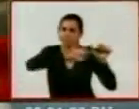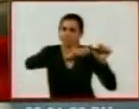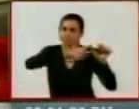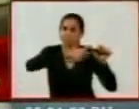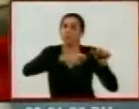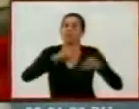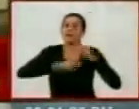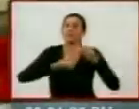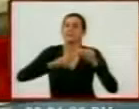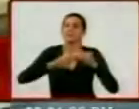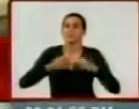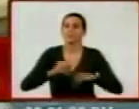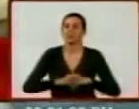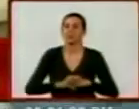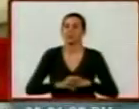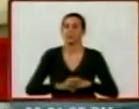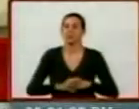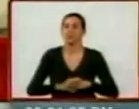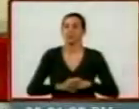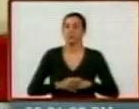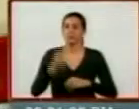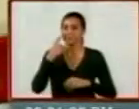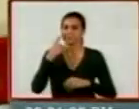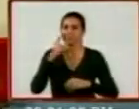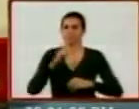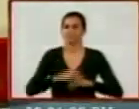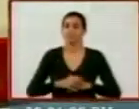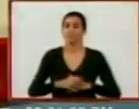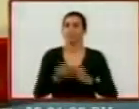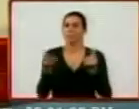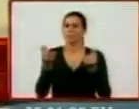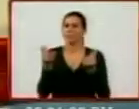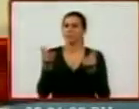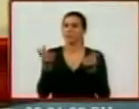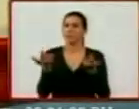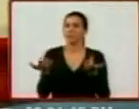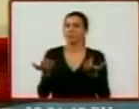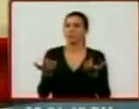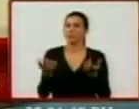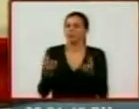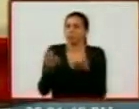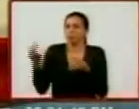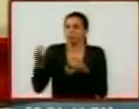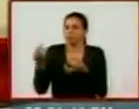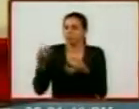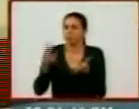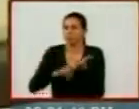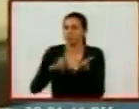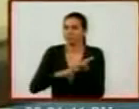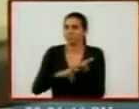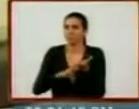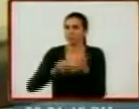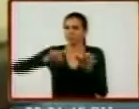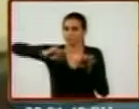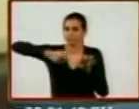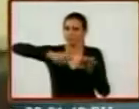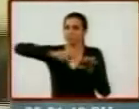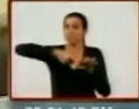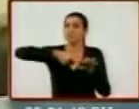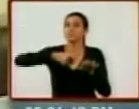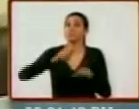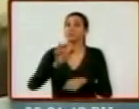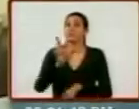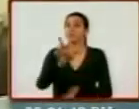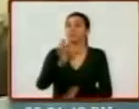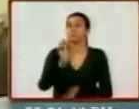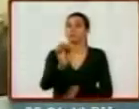instrumentos pudimos comprobar aquí que el precio de costo de las clavijas es de